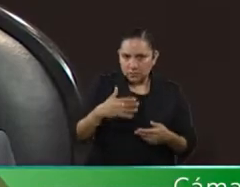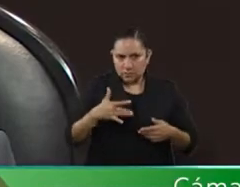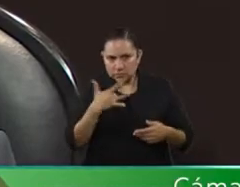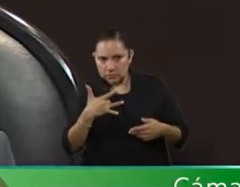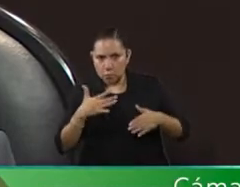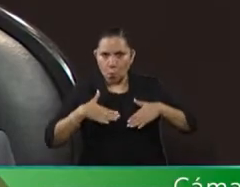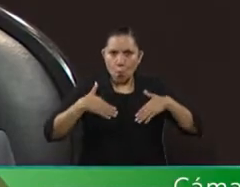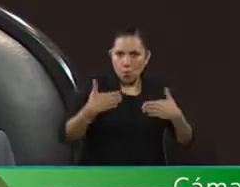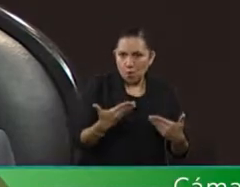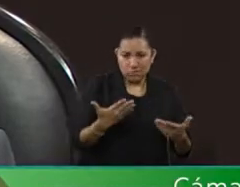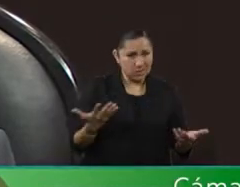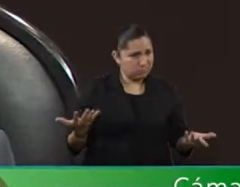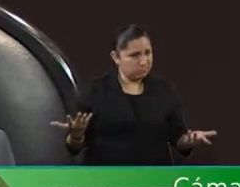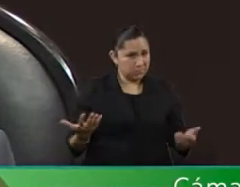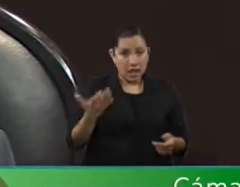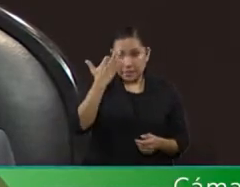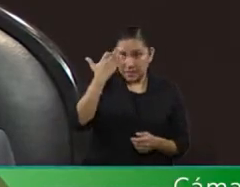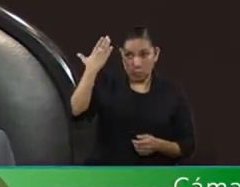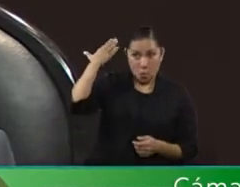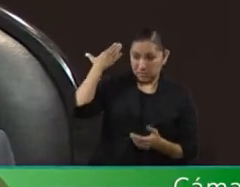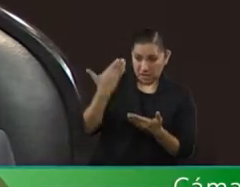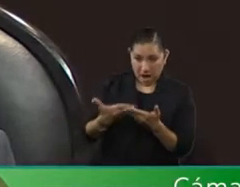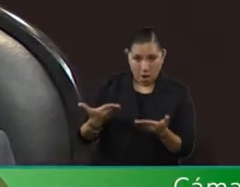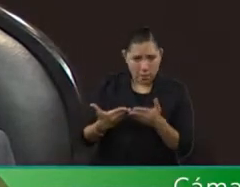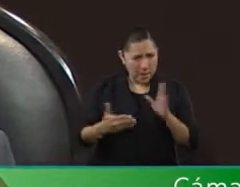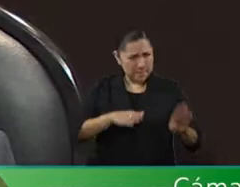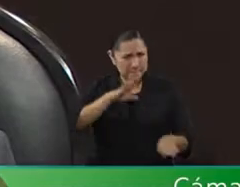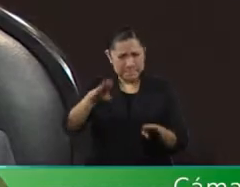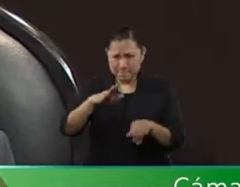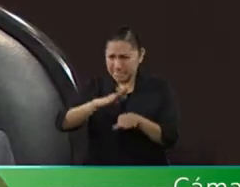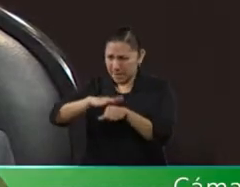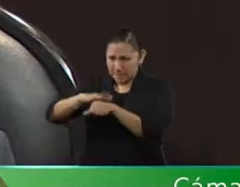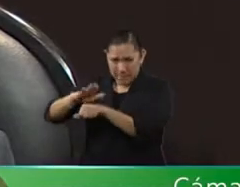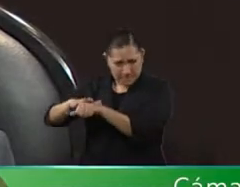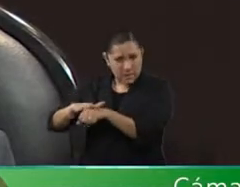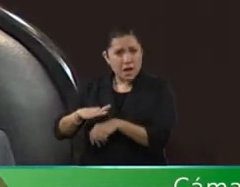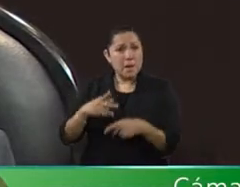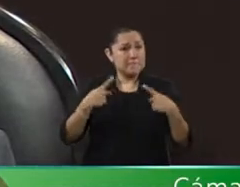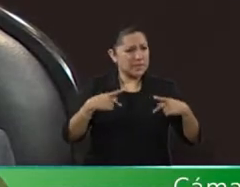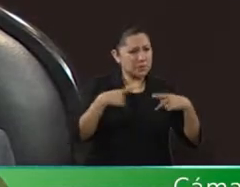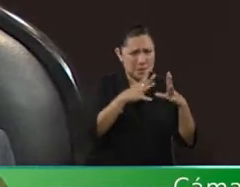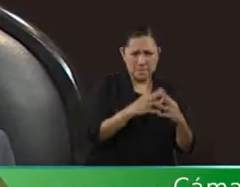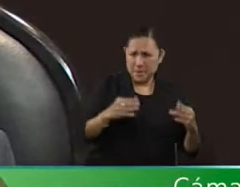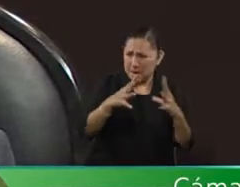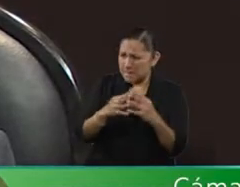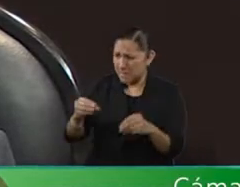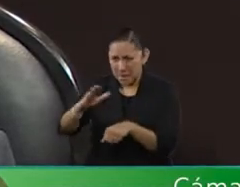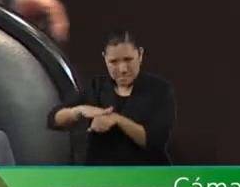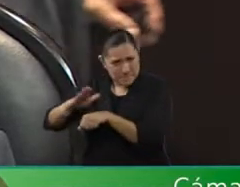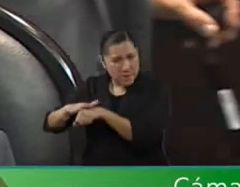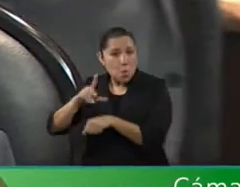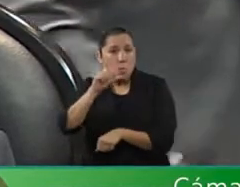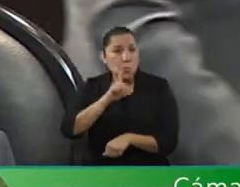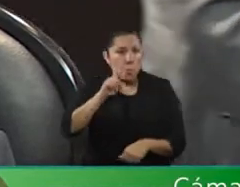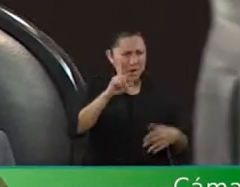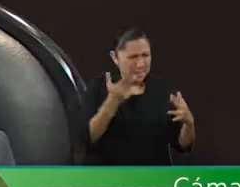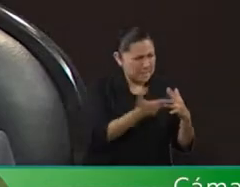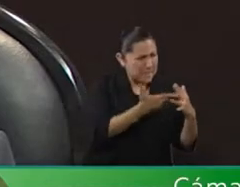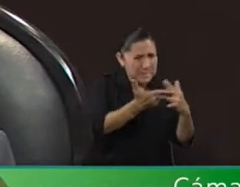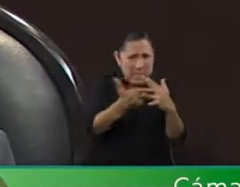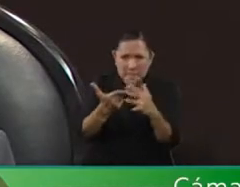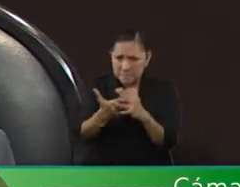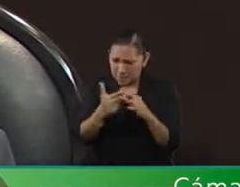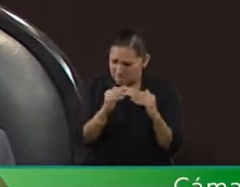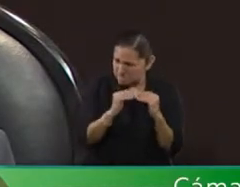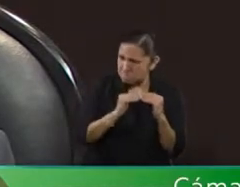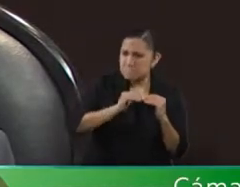más muertos que nunca, más desaparecidos que nunca y más feminicidios que nunca, por decirlo menos. Y eso